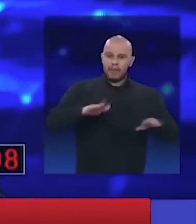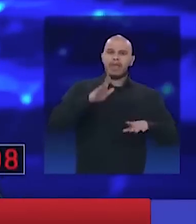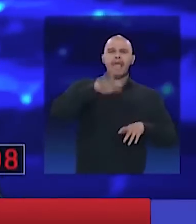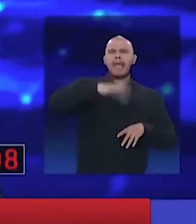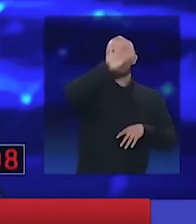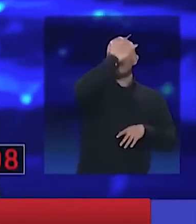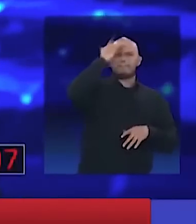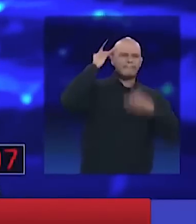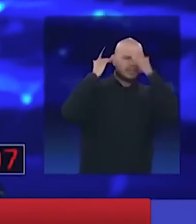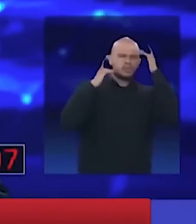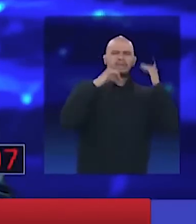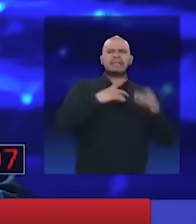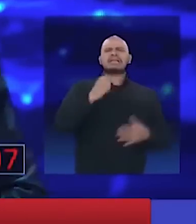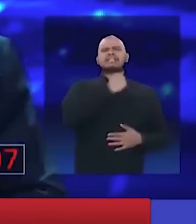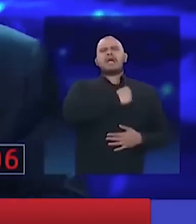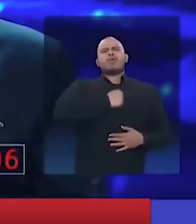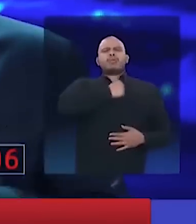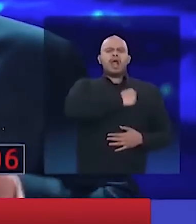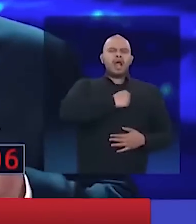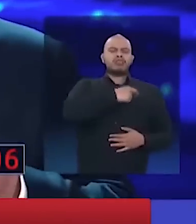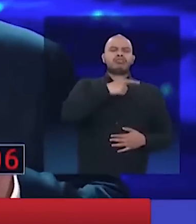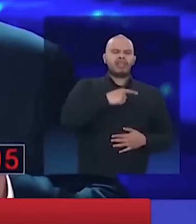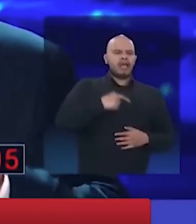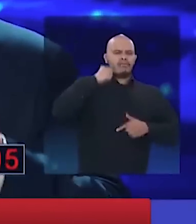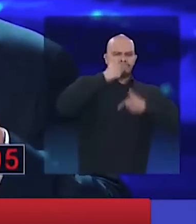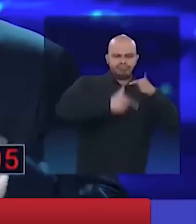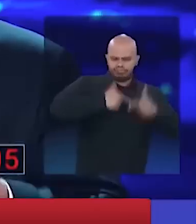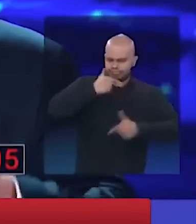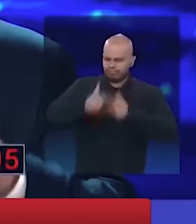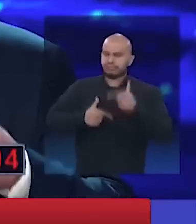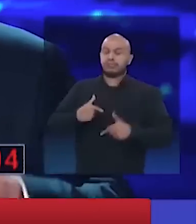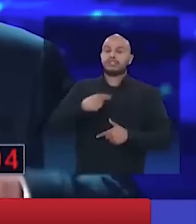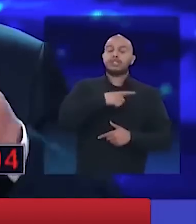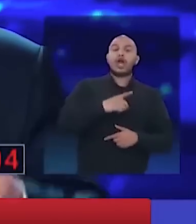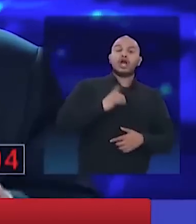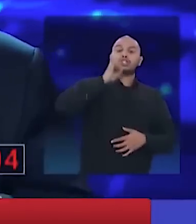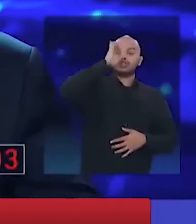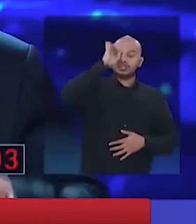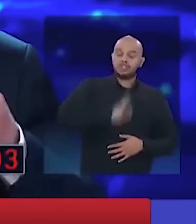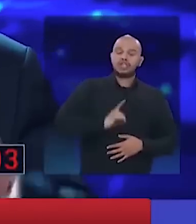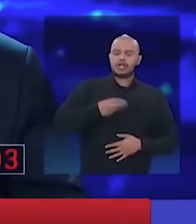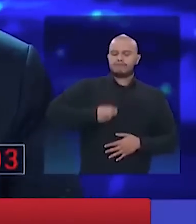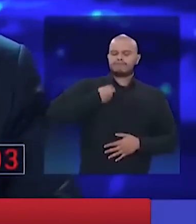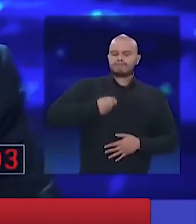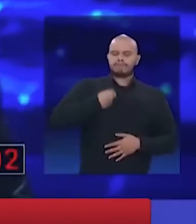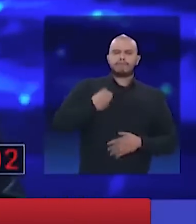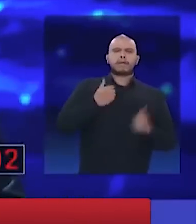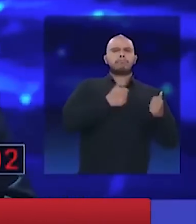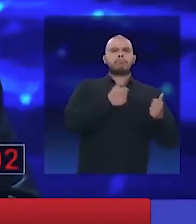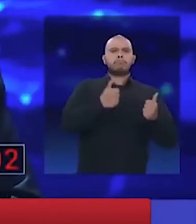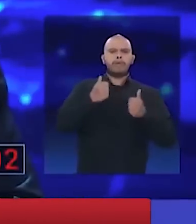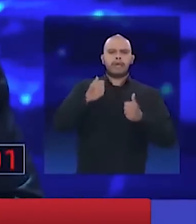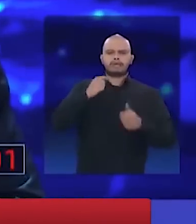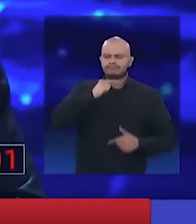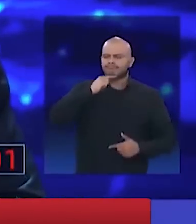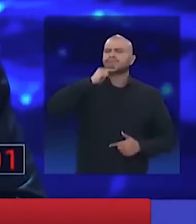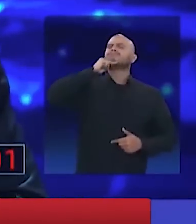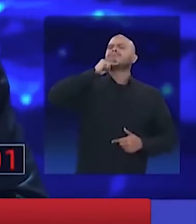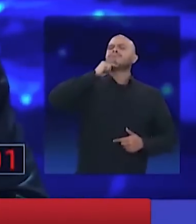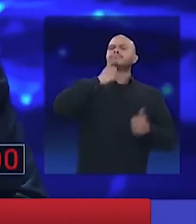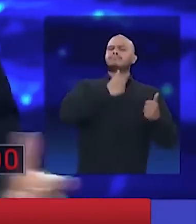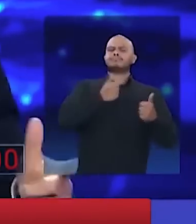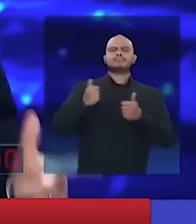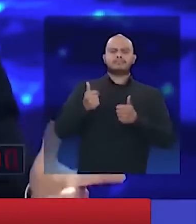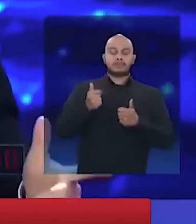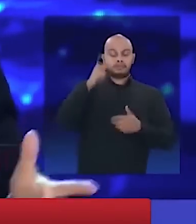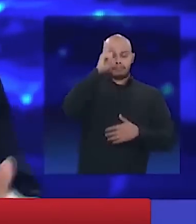el eterno candidato, cuarta elección presidencial, que trata de encontrar el 7, 9 puntos porcentuales para tratar